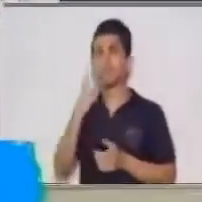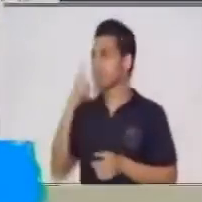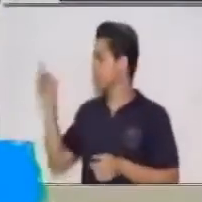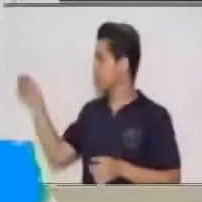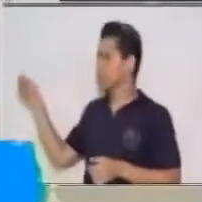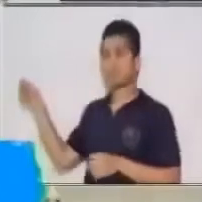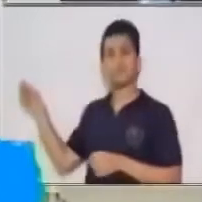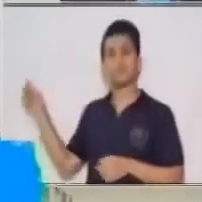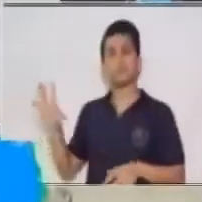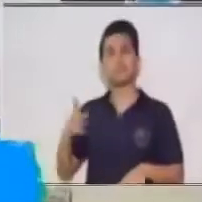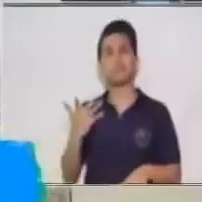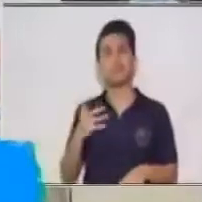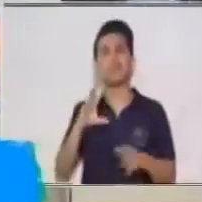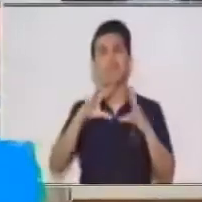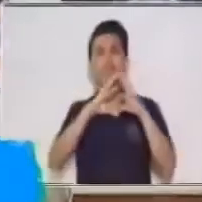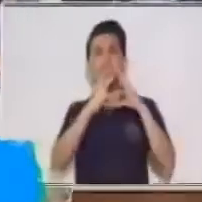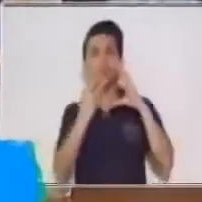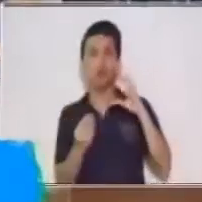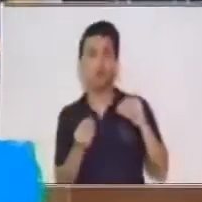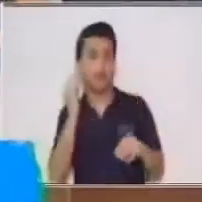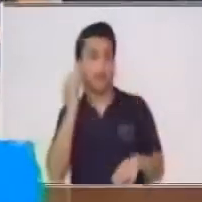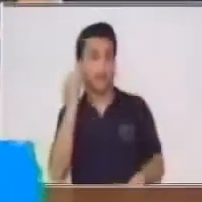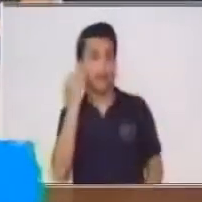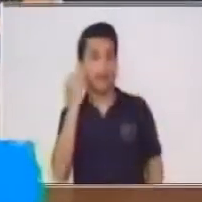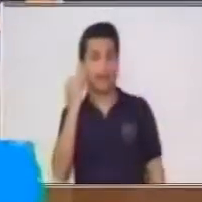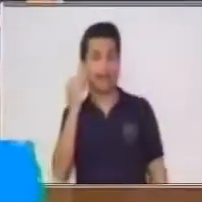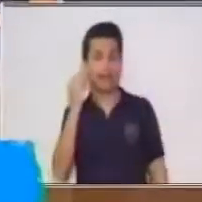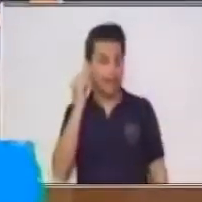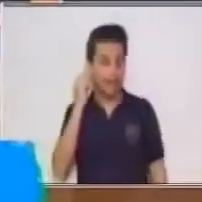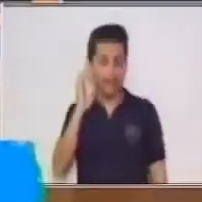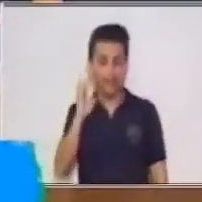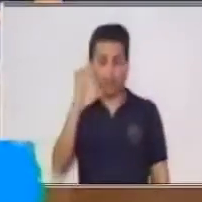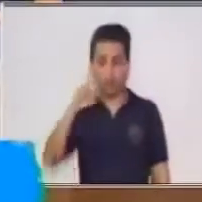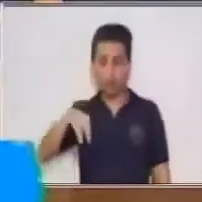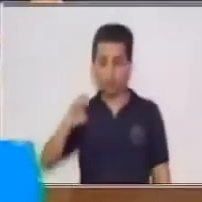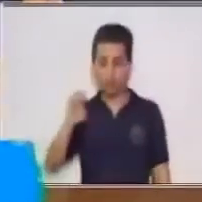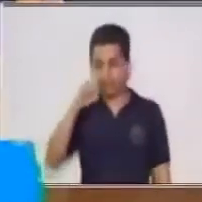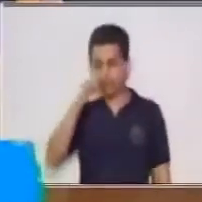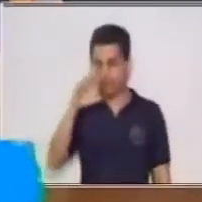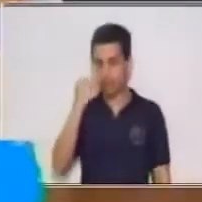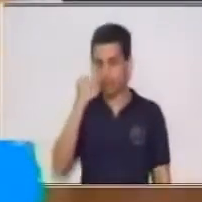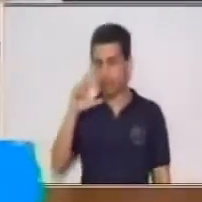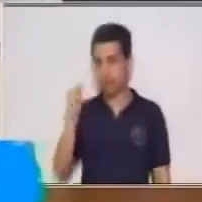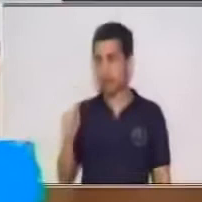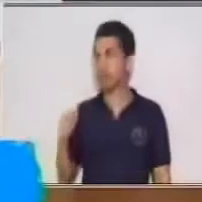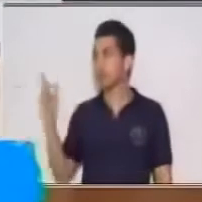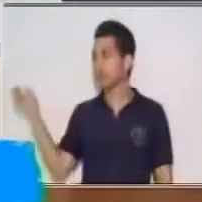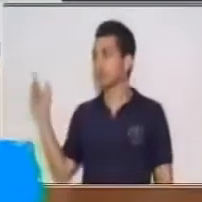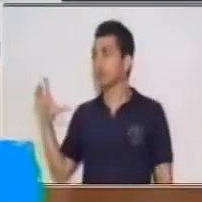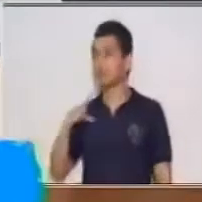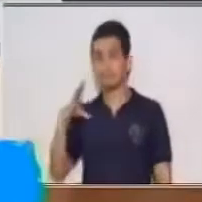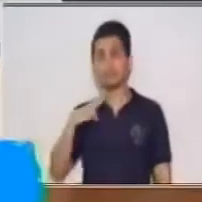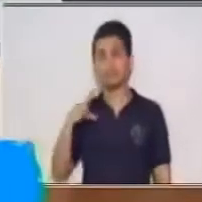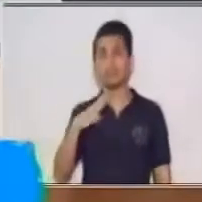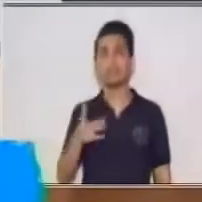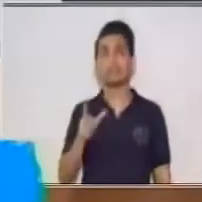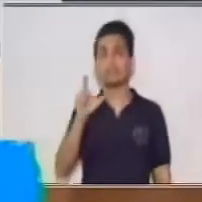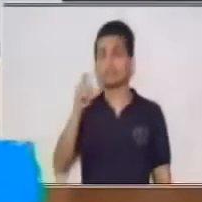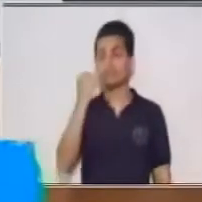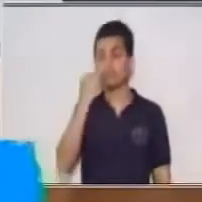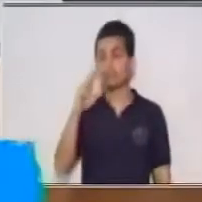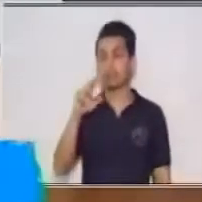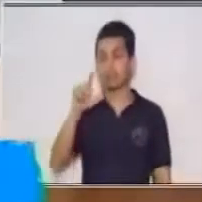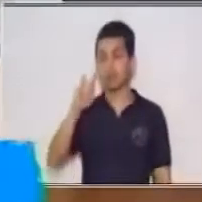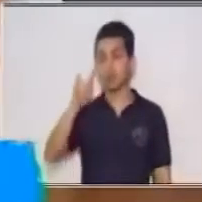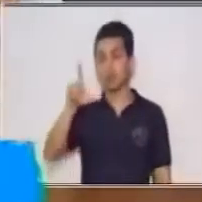geométrica estamos hablando? Estamos hablando del círculo. ¿Cuáles son las partes del círculo? Tenemos el centro, que en este caso lo